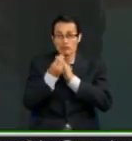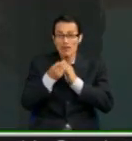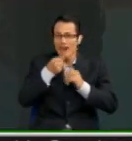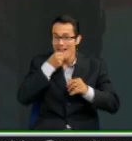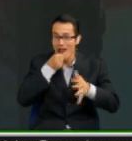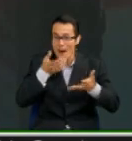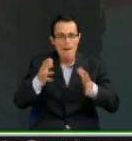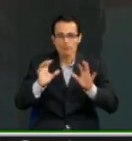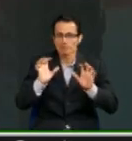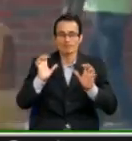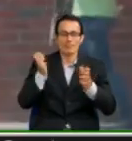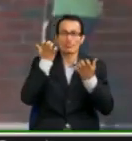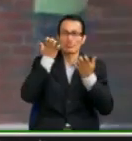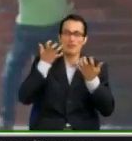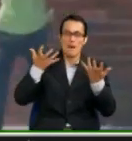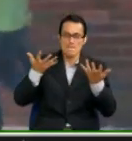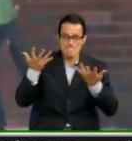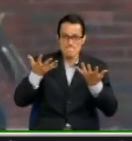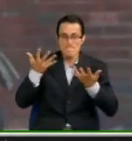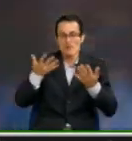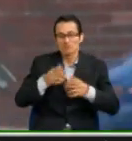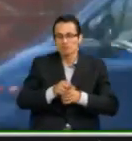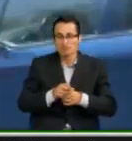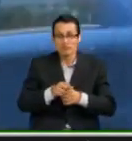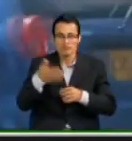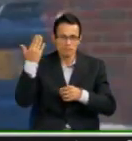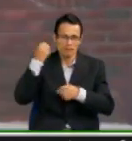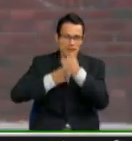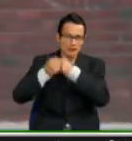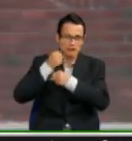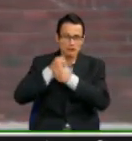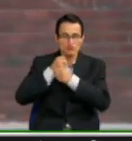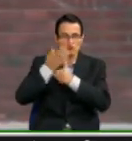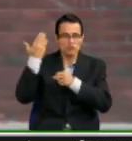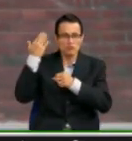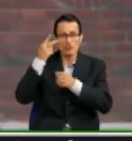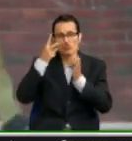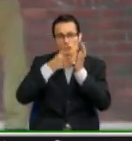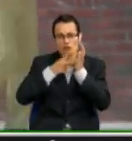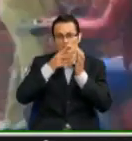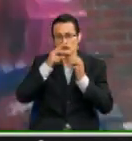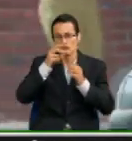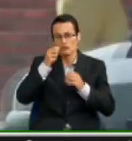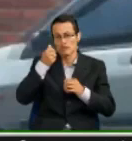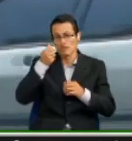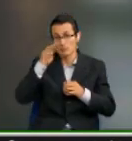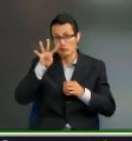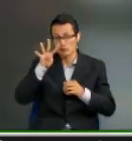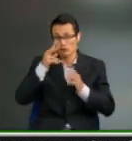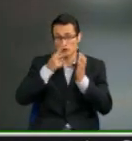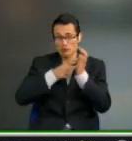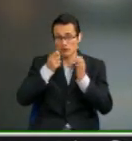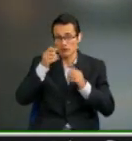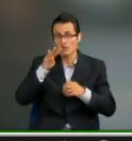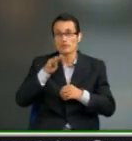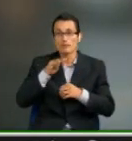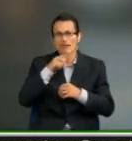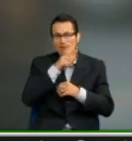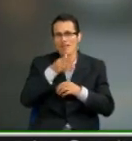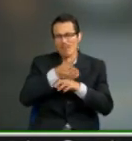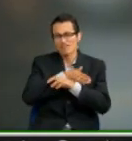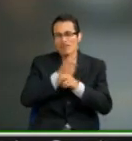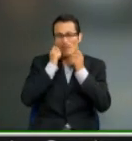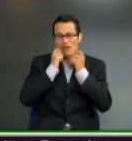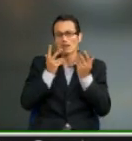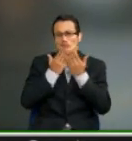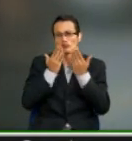de comunicación. Recordemos que en el año 2014 Palacios había denunciado ante diferentes medios de comunicación, cuando era estudiante de la